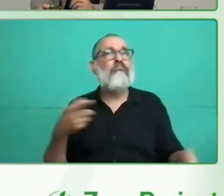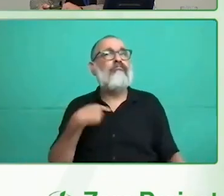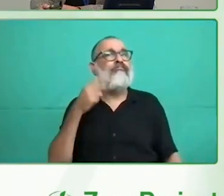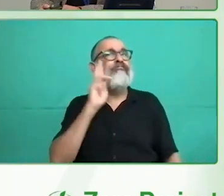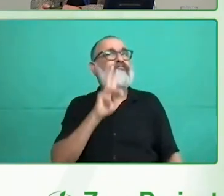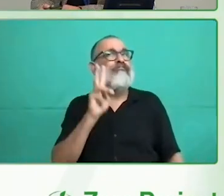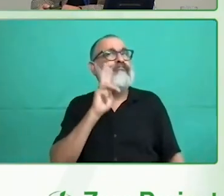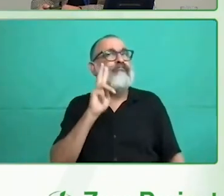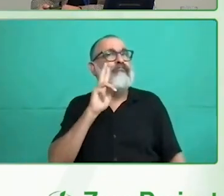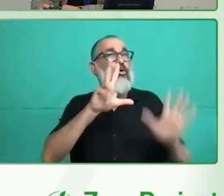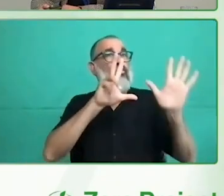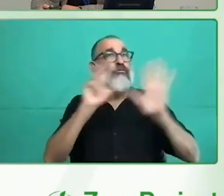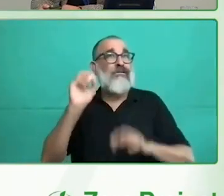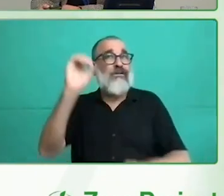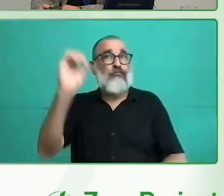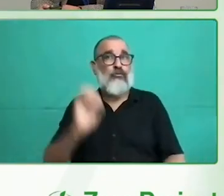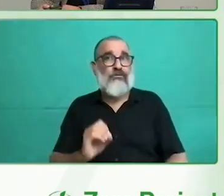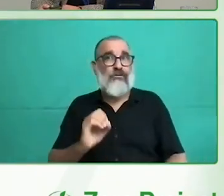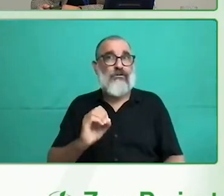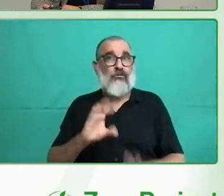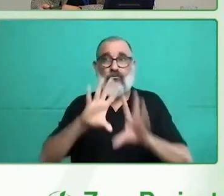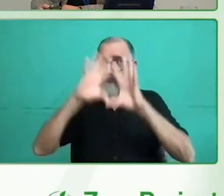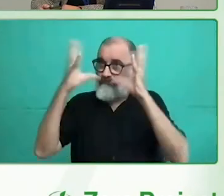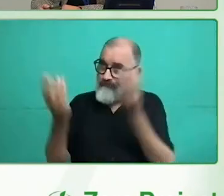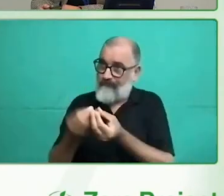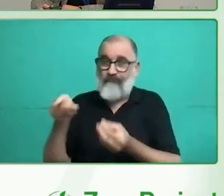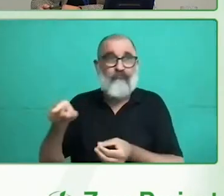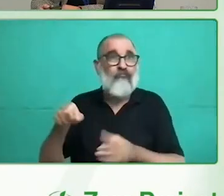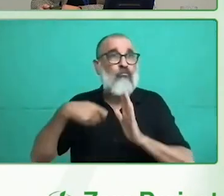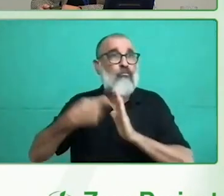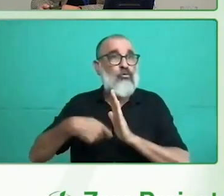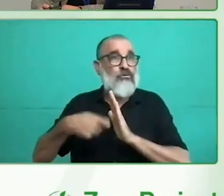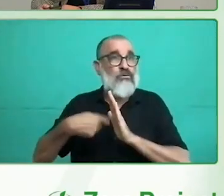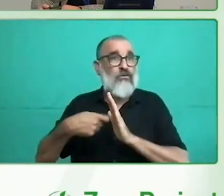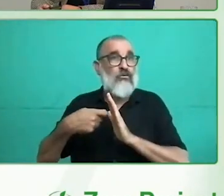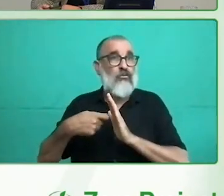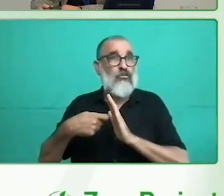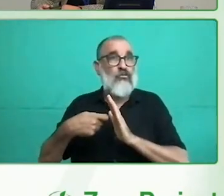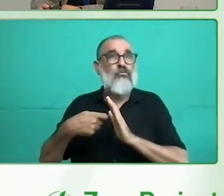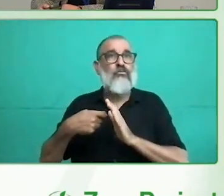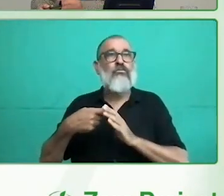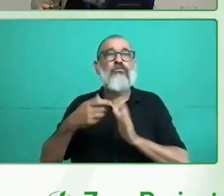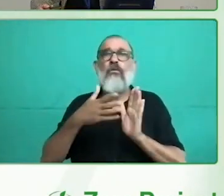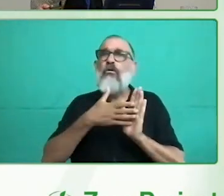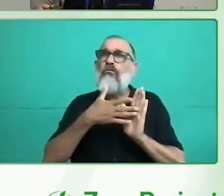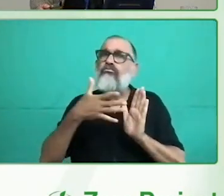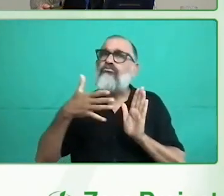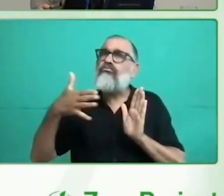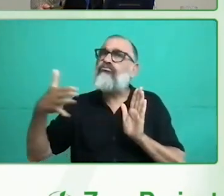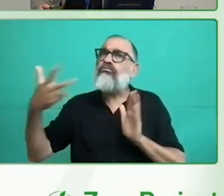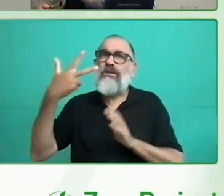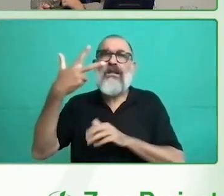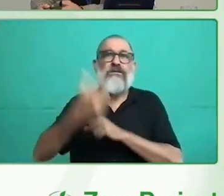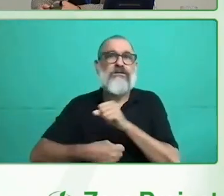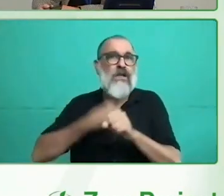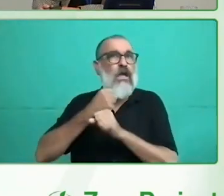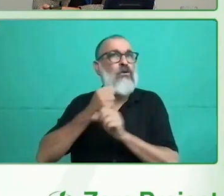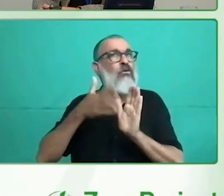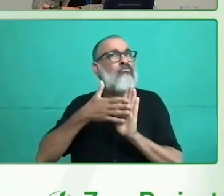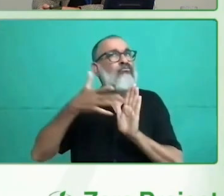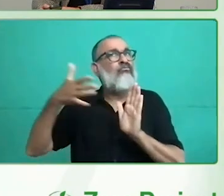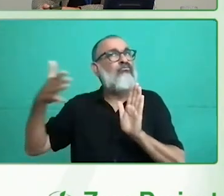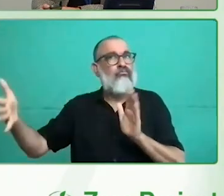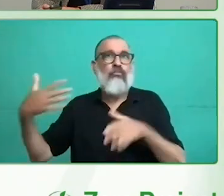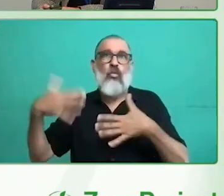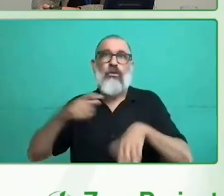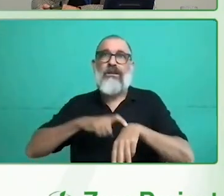vez, contratan a otras personas con discapacidad, y esto es muy importante también para nosotros. Y, por último,